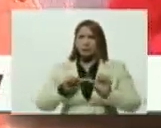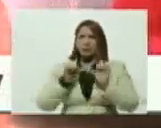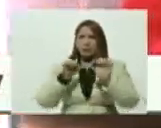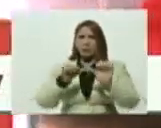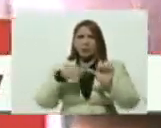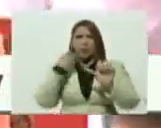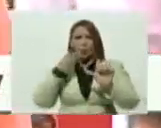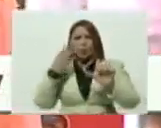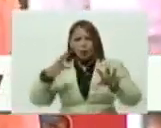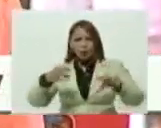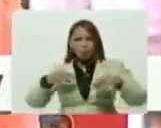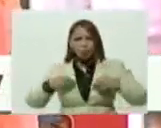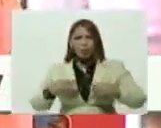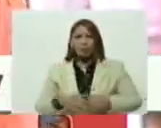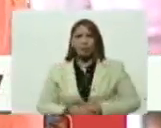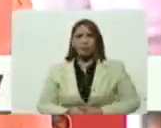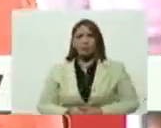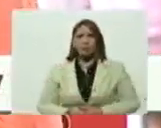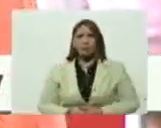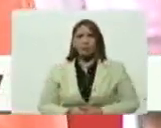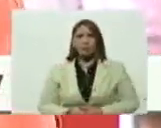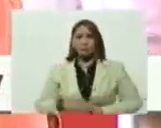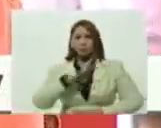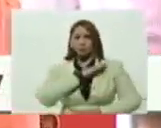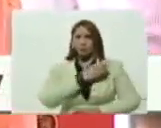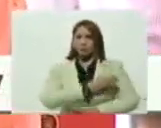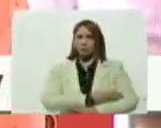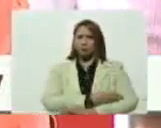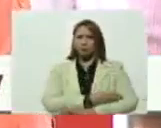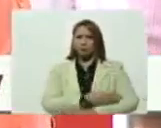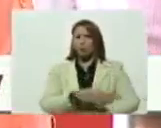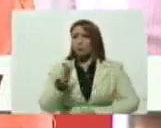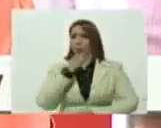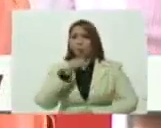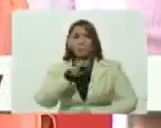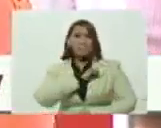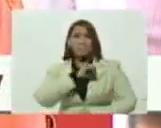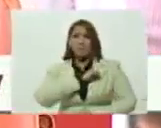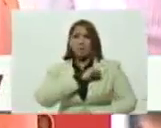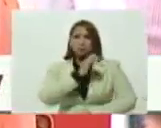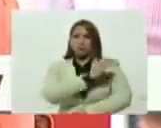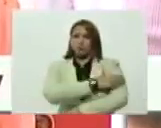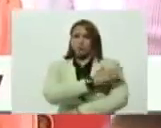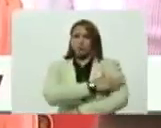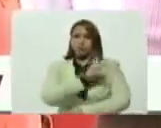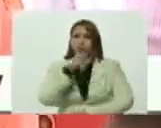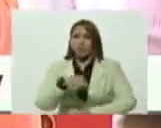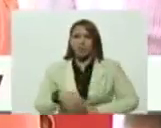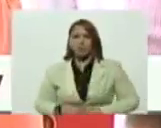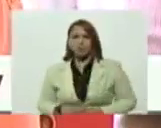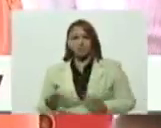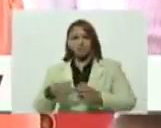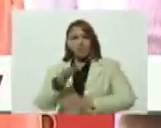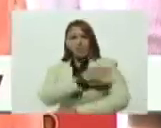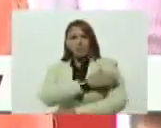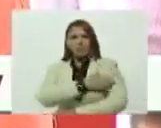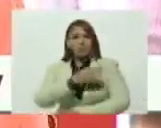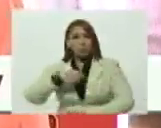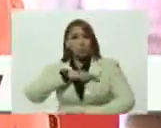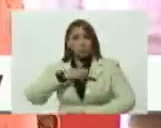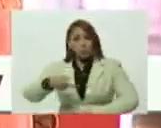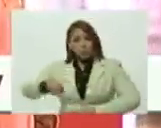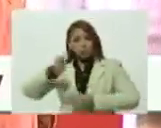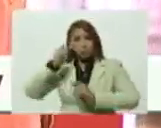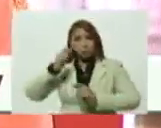oro asumiendo con mucha valentía, porque no le tenemos miedo al majunchismo ni a esa oligarquía. Y hemos aprendido mucho.